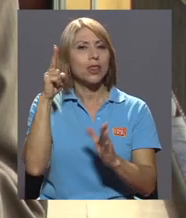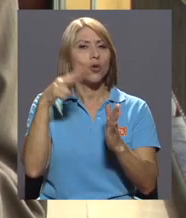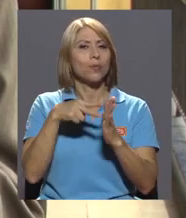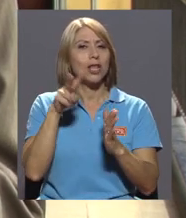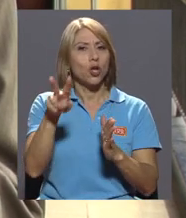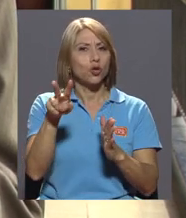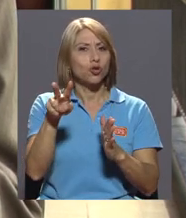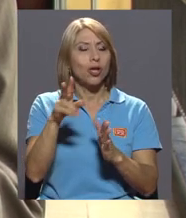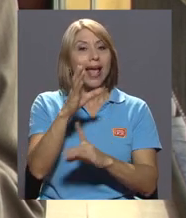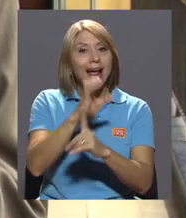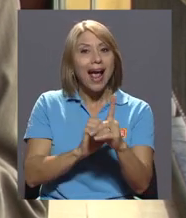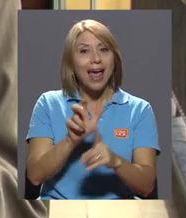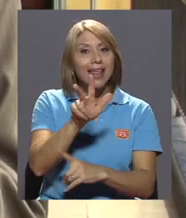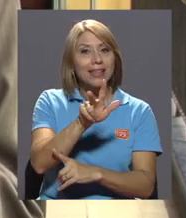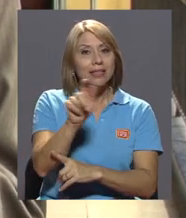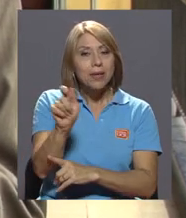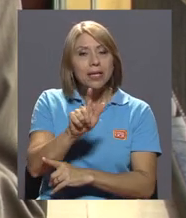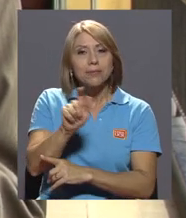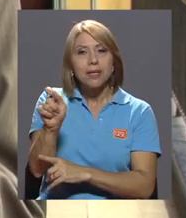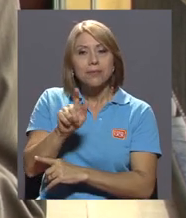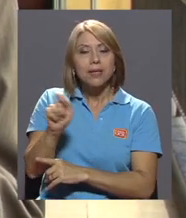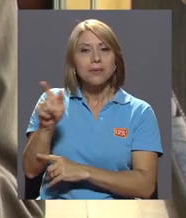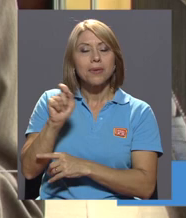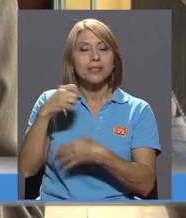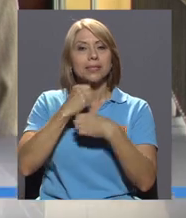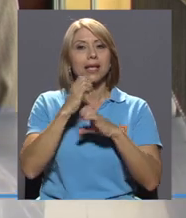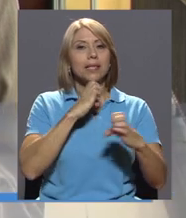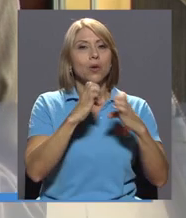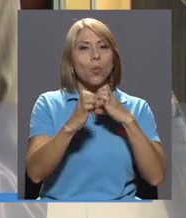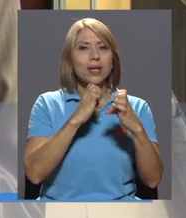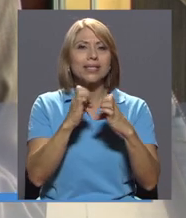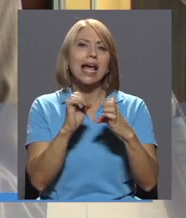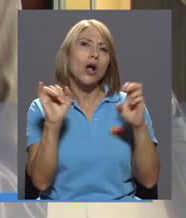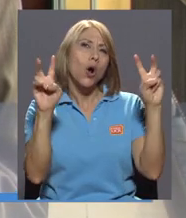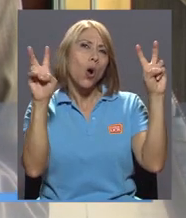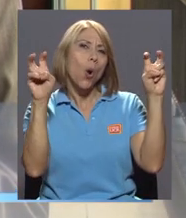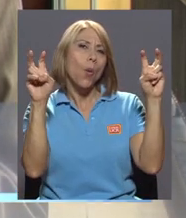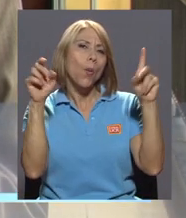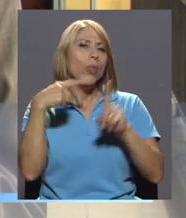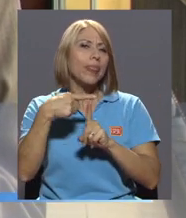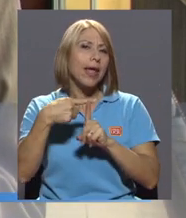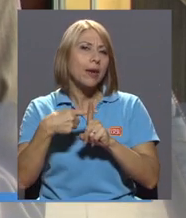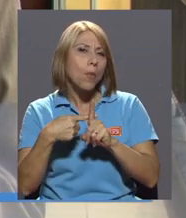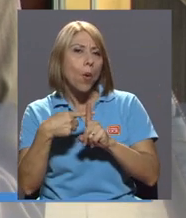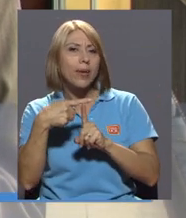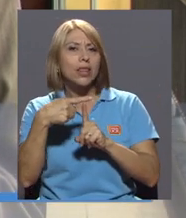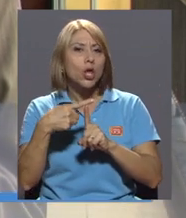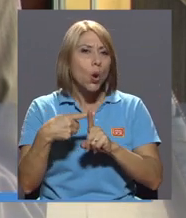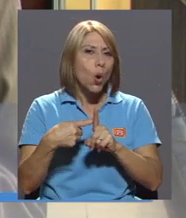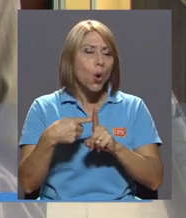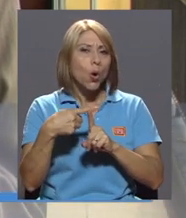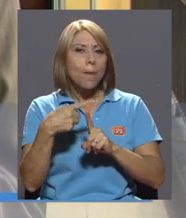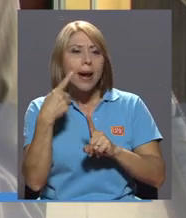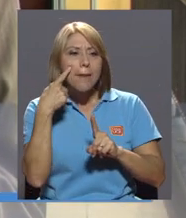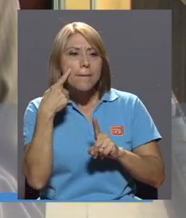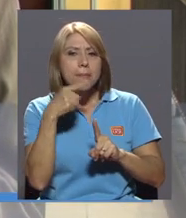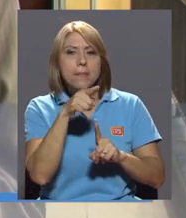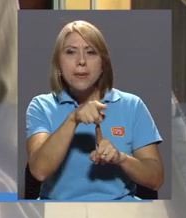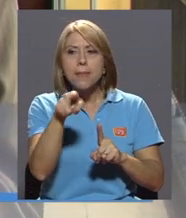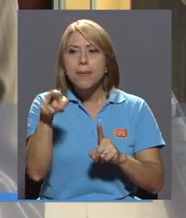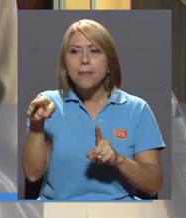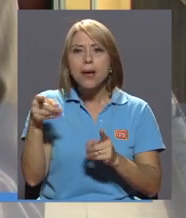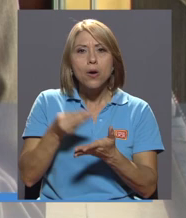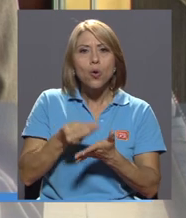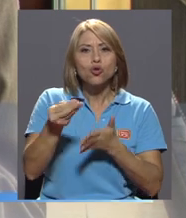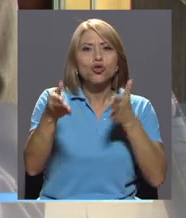una encuesta trimestral que funciona como una especie de termómetro que le aplicamos a los consumidores